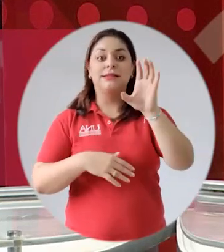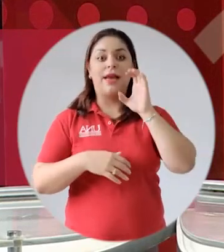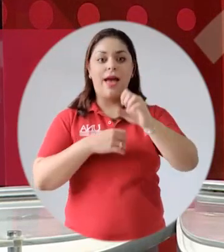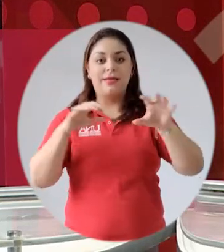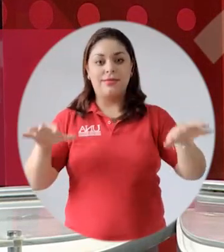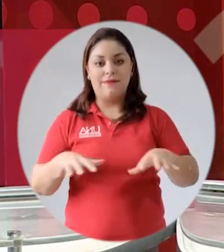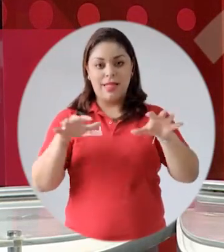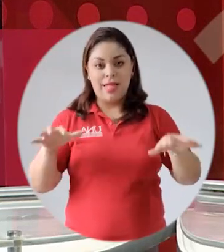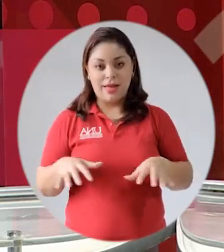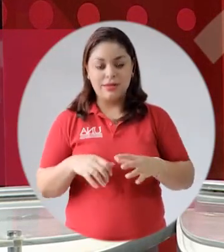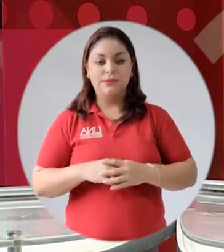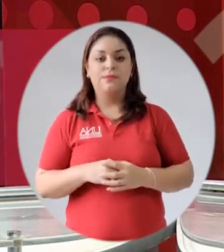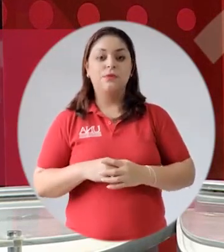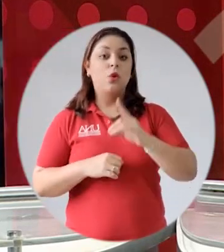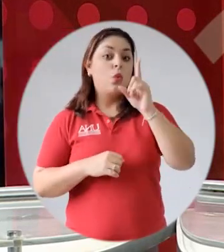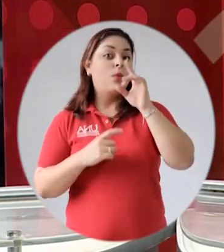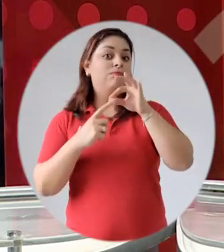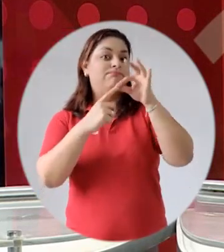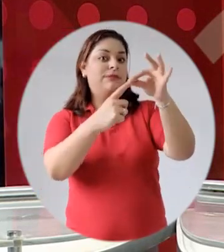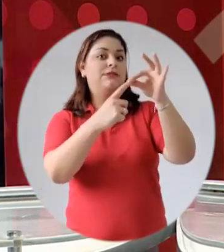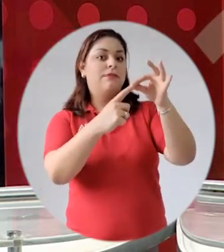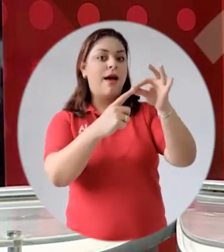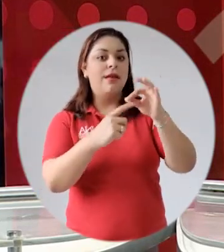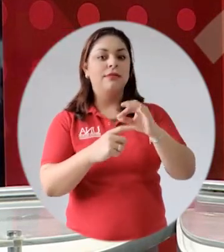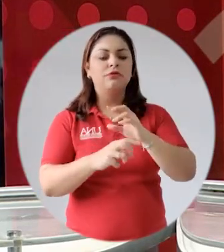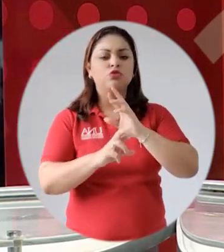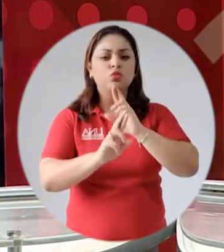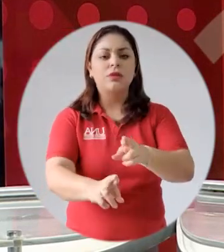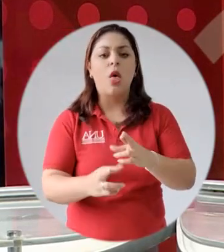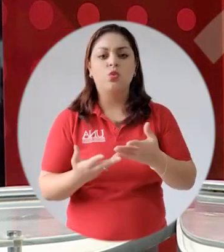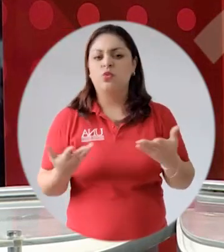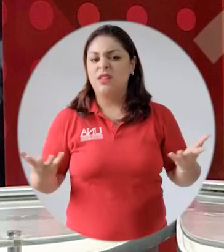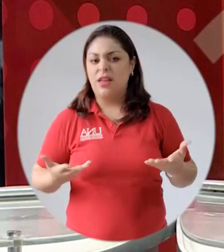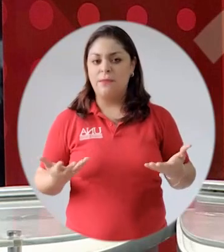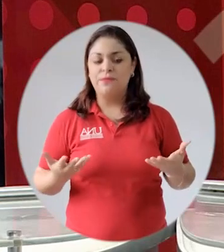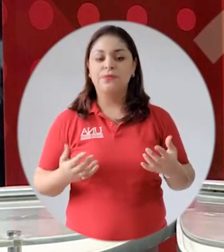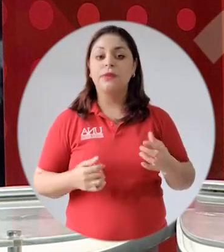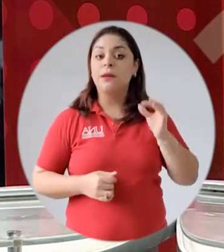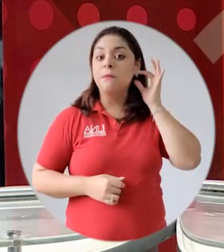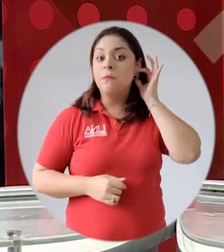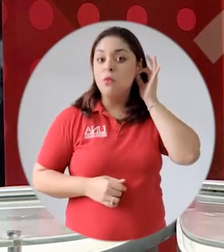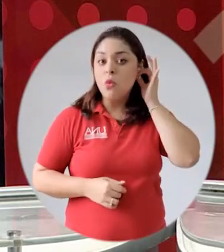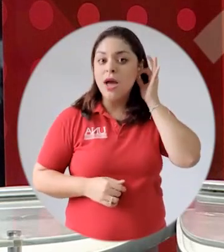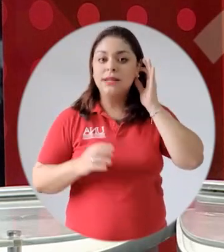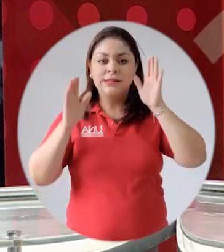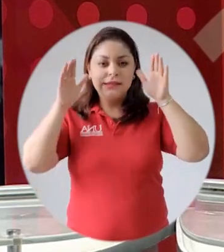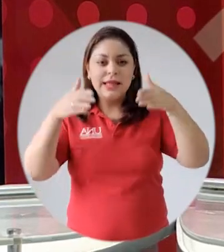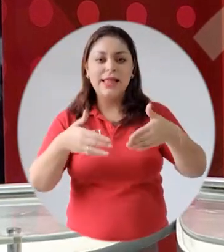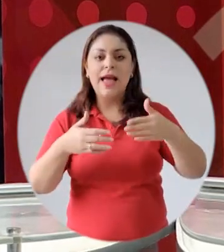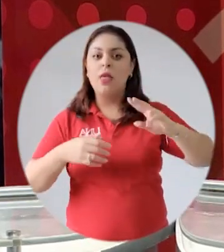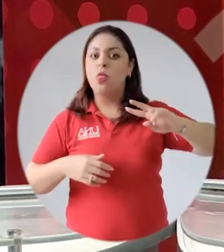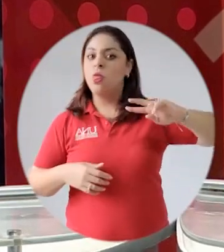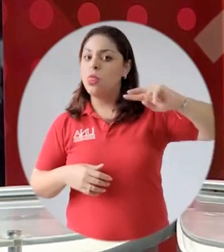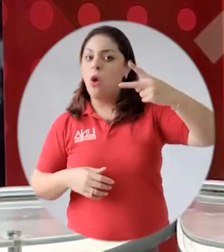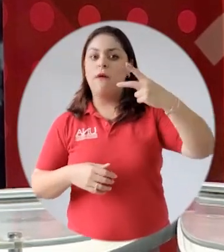base en la encuesta que sobre este tema realizó el INEC en el 2022.